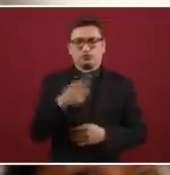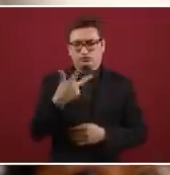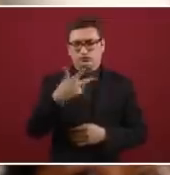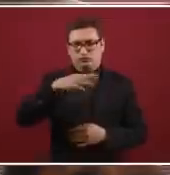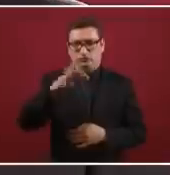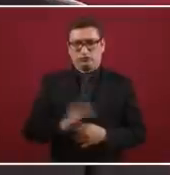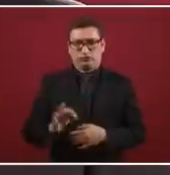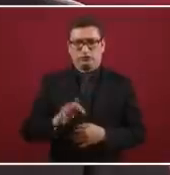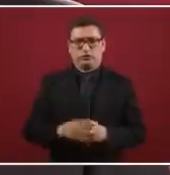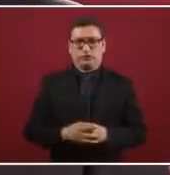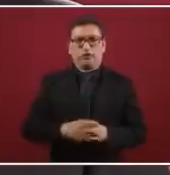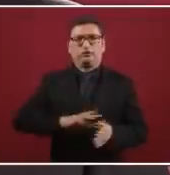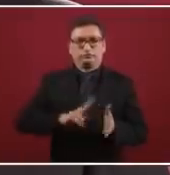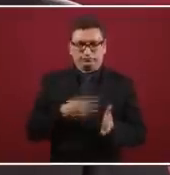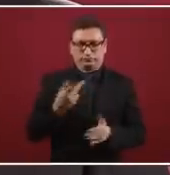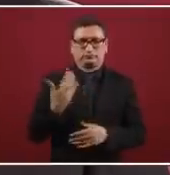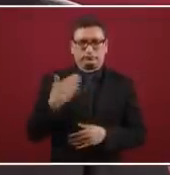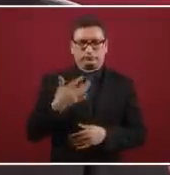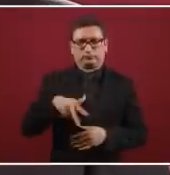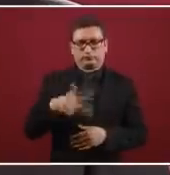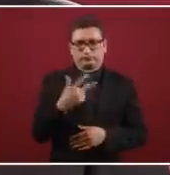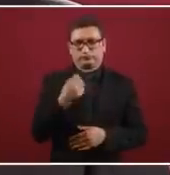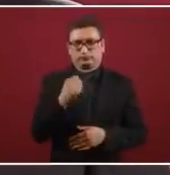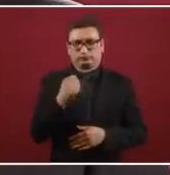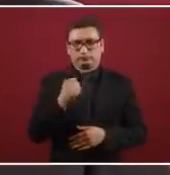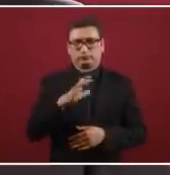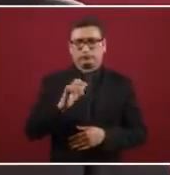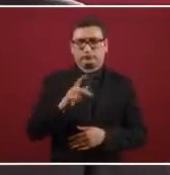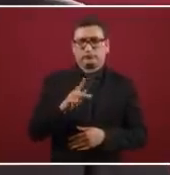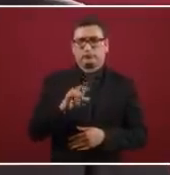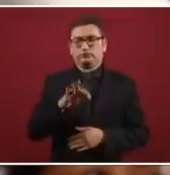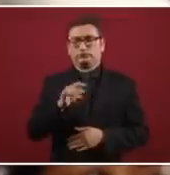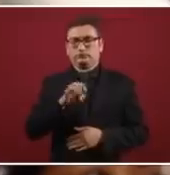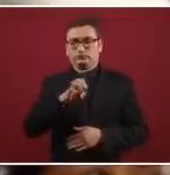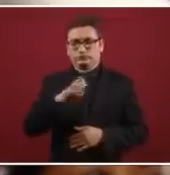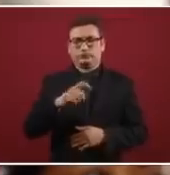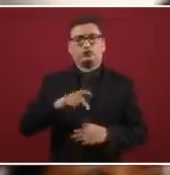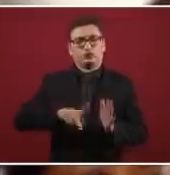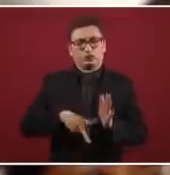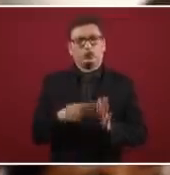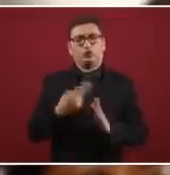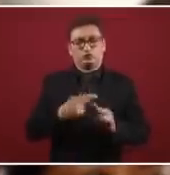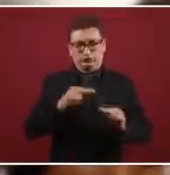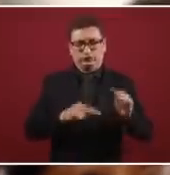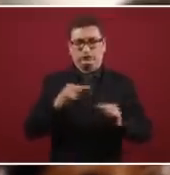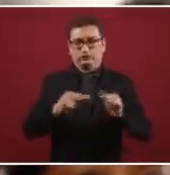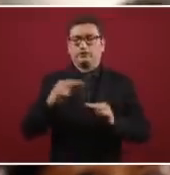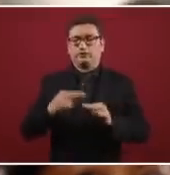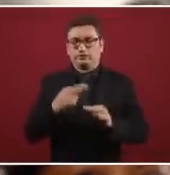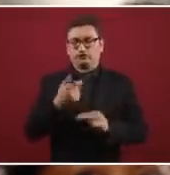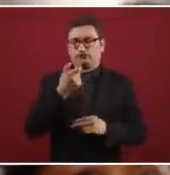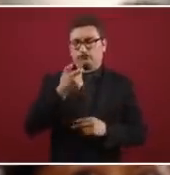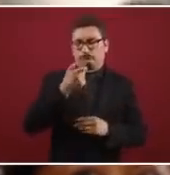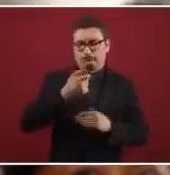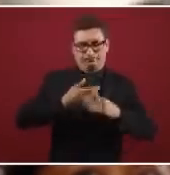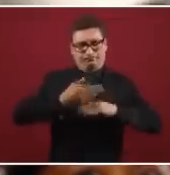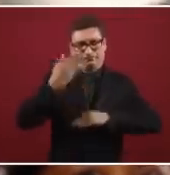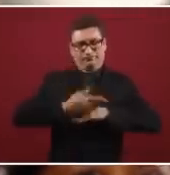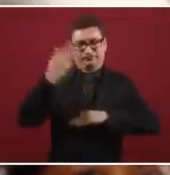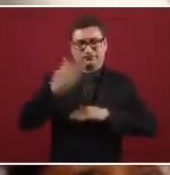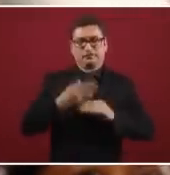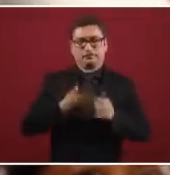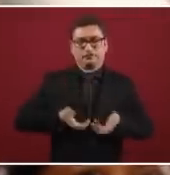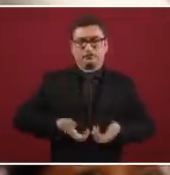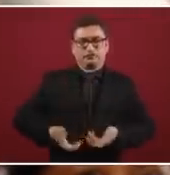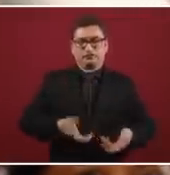4.8%. Nuevamente, el pasado 13 de septiembre, CAPUFE volvió a actualizar por segunda ocasión en el año el costo del peaje en las